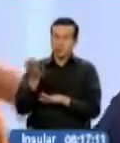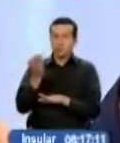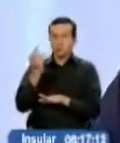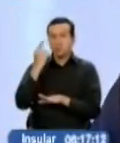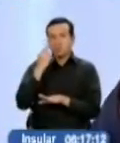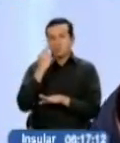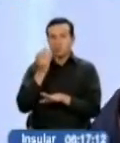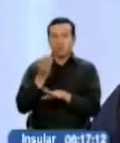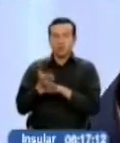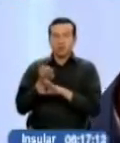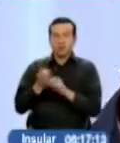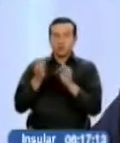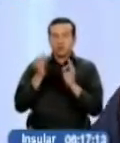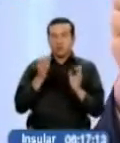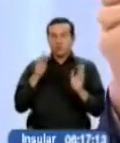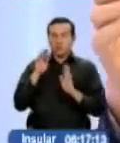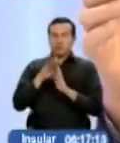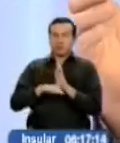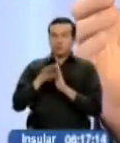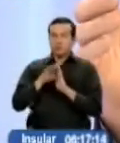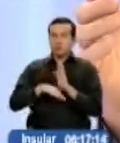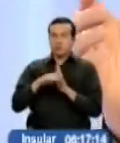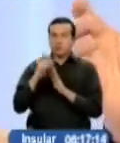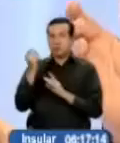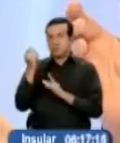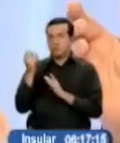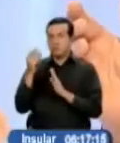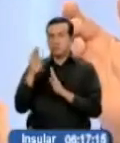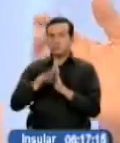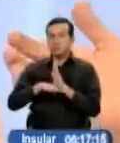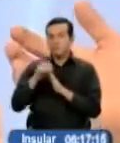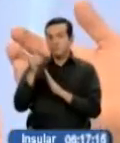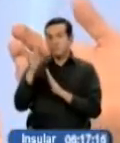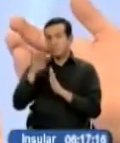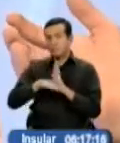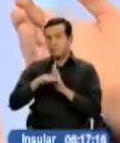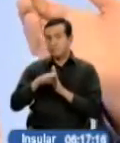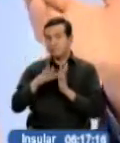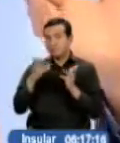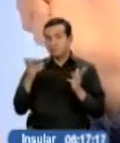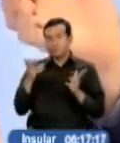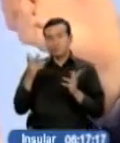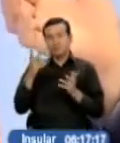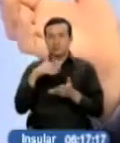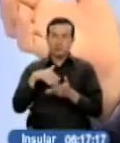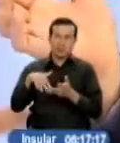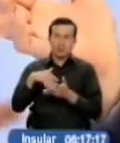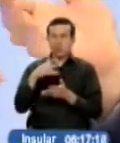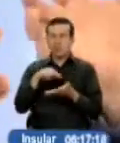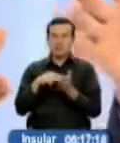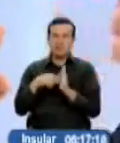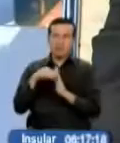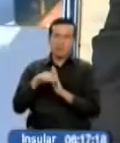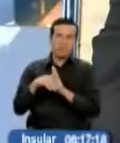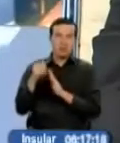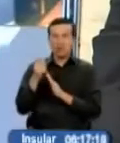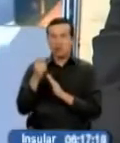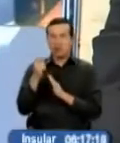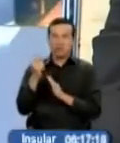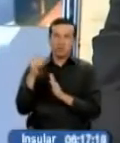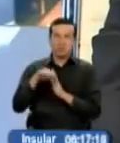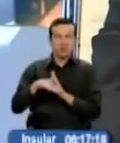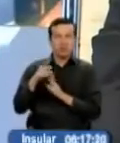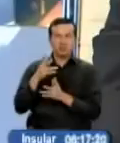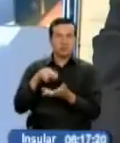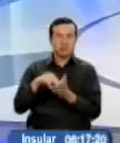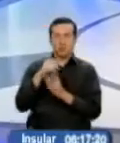para reducir los costos. ¿Qué significa eso? me quedan amplias. Está un dudas. Poco ambiguo también. Un poco ambiguo el